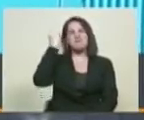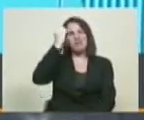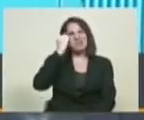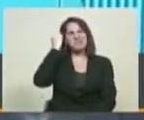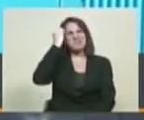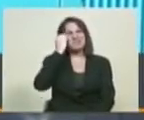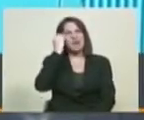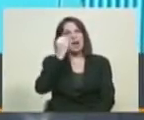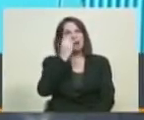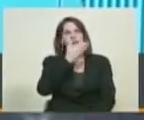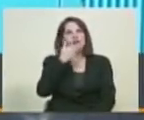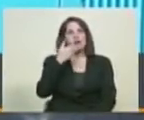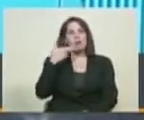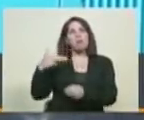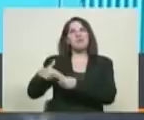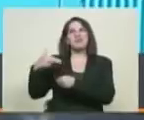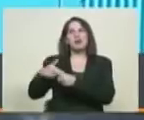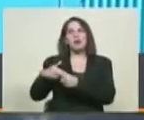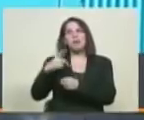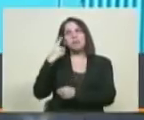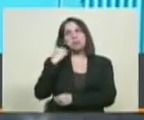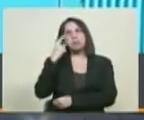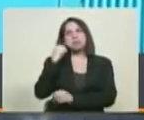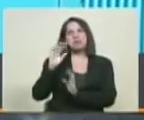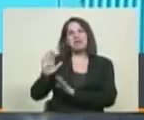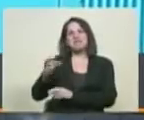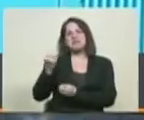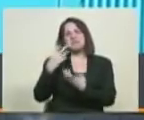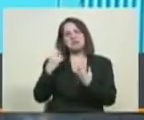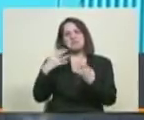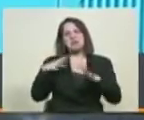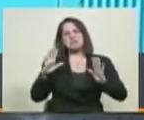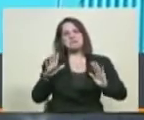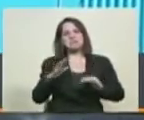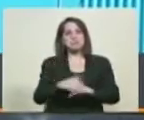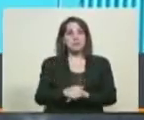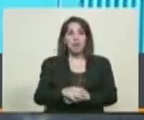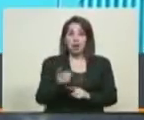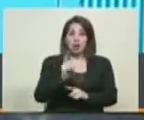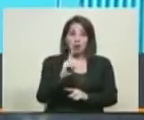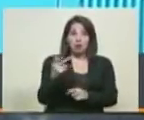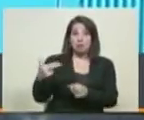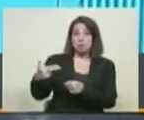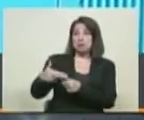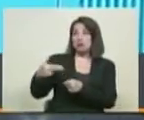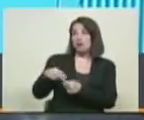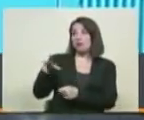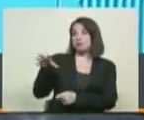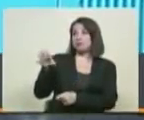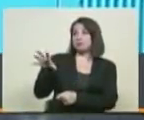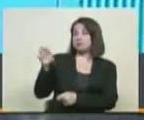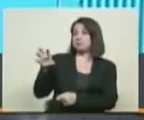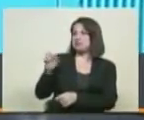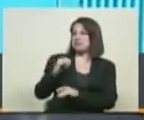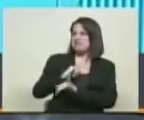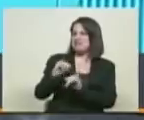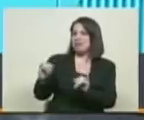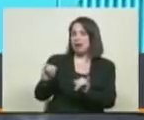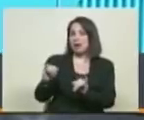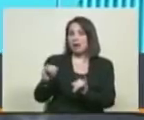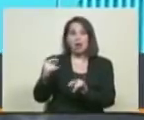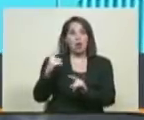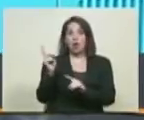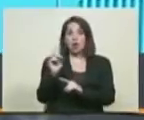en superar el modelo petrolero, porque estaríamos dependiendo del chorrito, del chorrote,